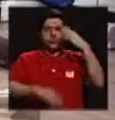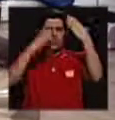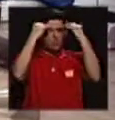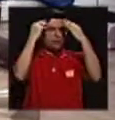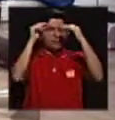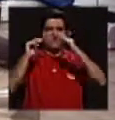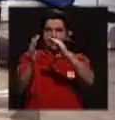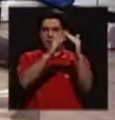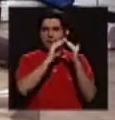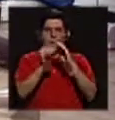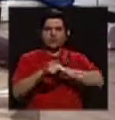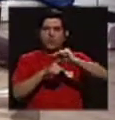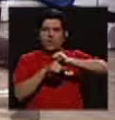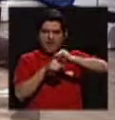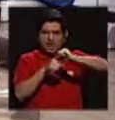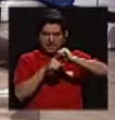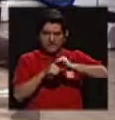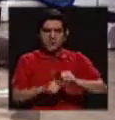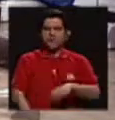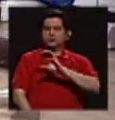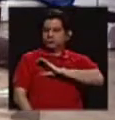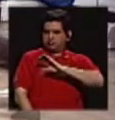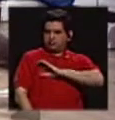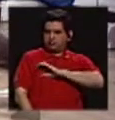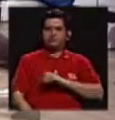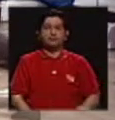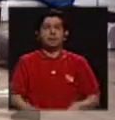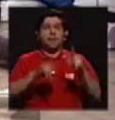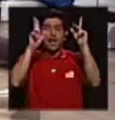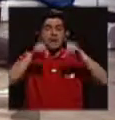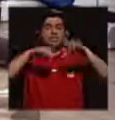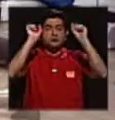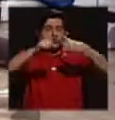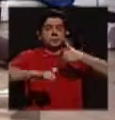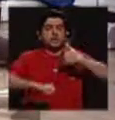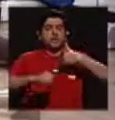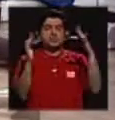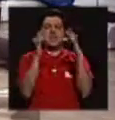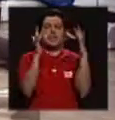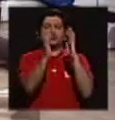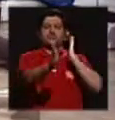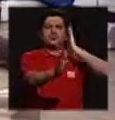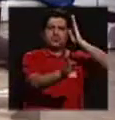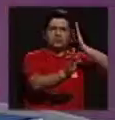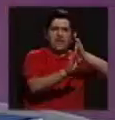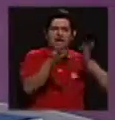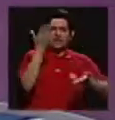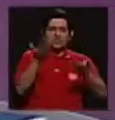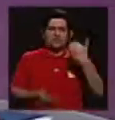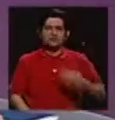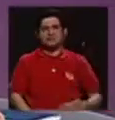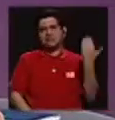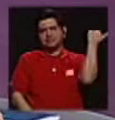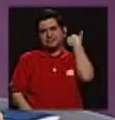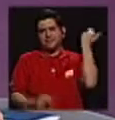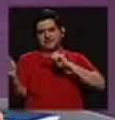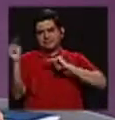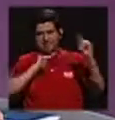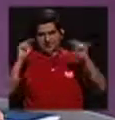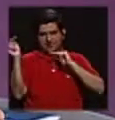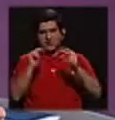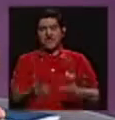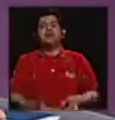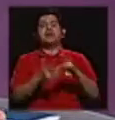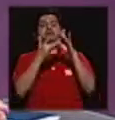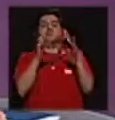información a la población, de capacitación a la policía, a la gente que pueda tener contacto directo con posibles víctimas de trata,